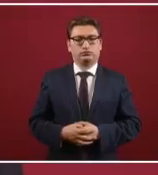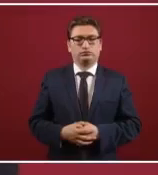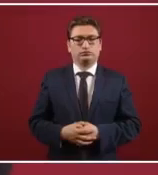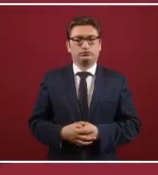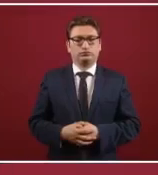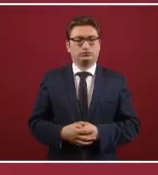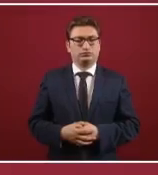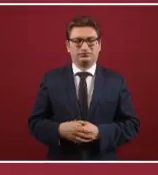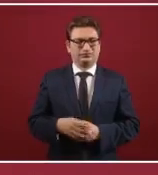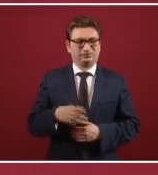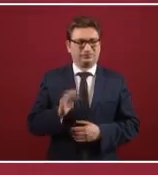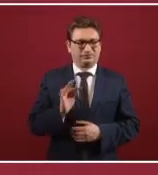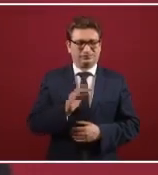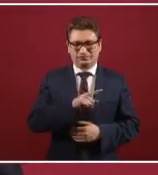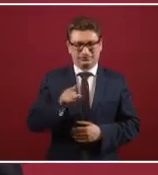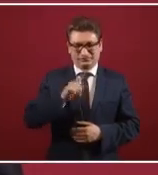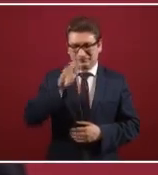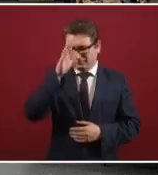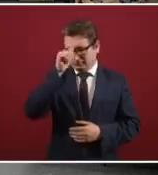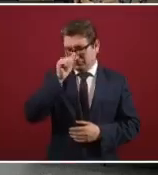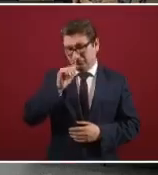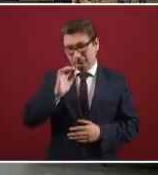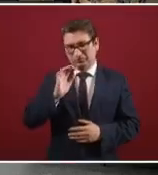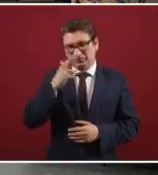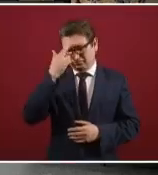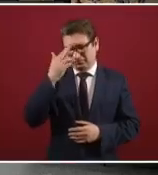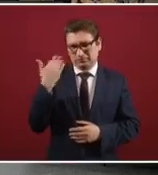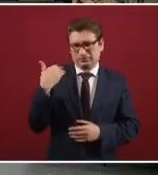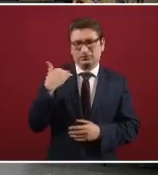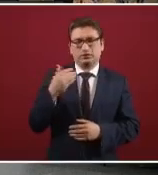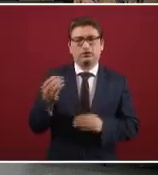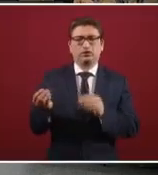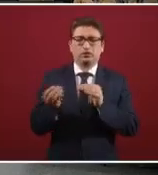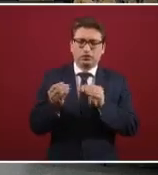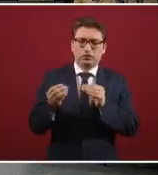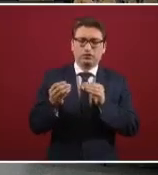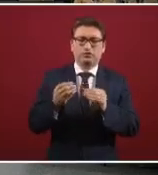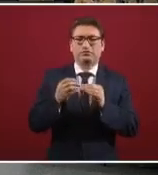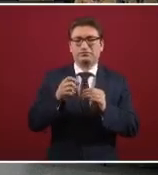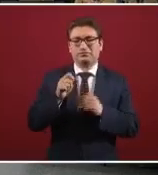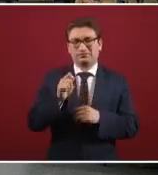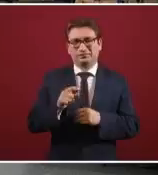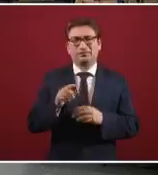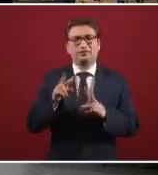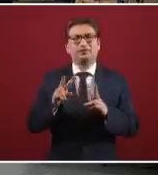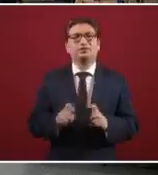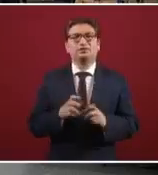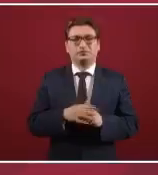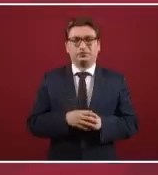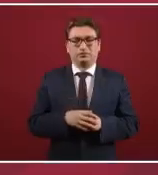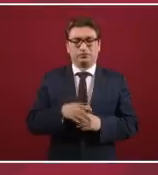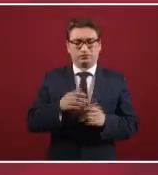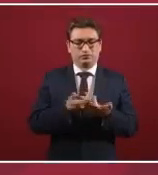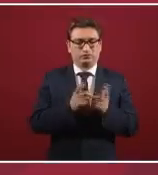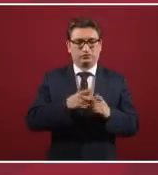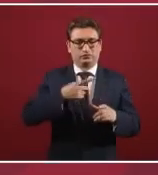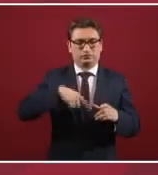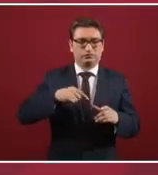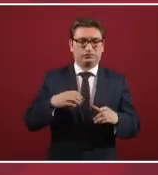no sé si se acuerdan pero también recientemente todo un debate del conservadurismo